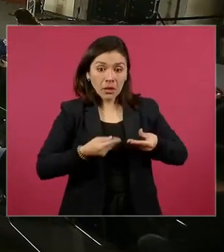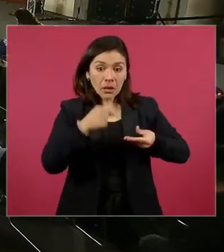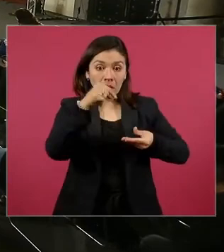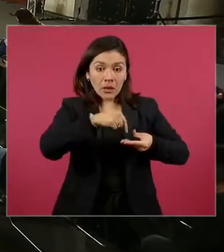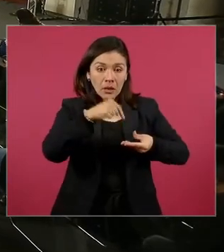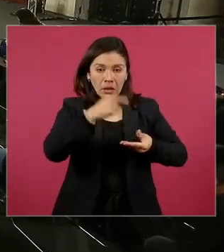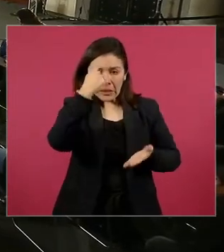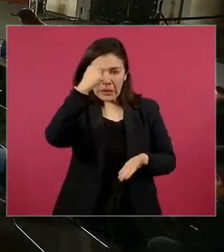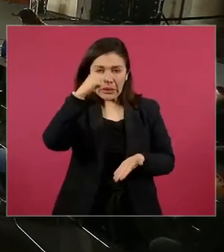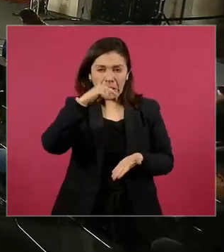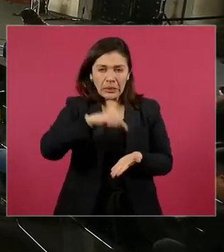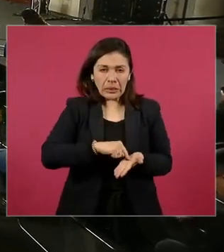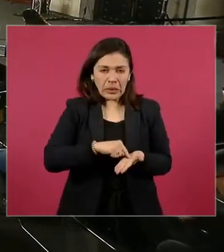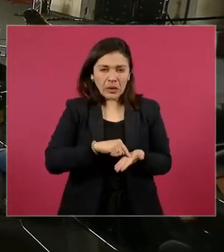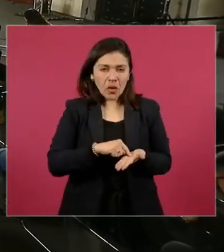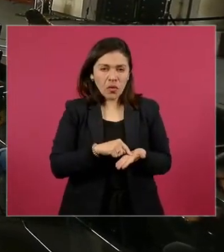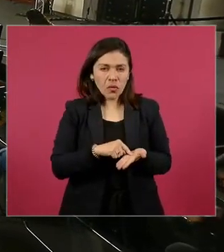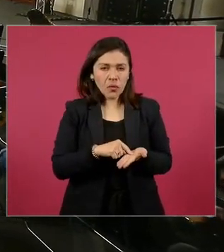creo que